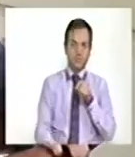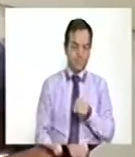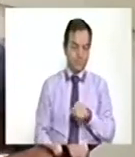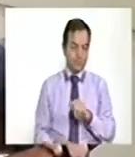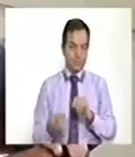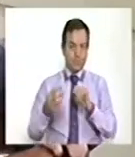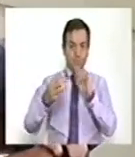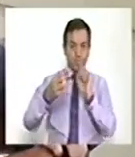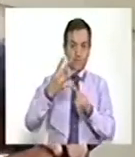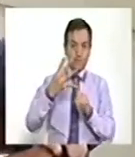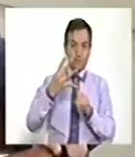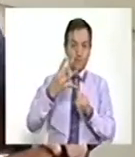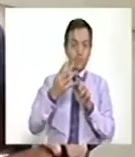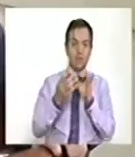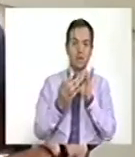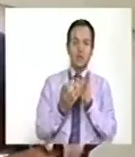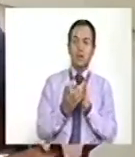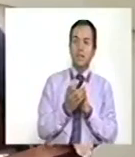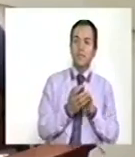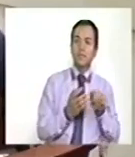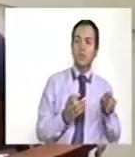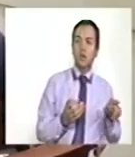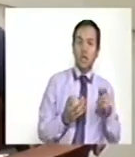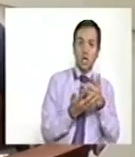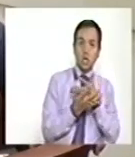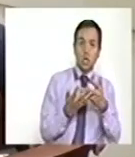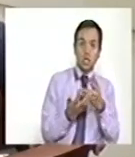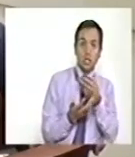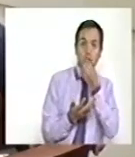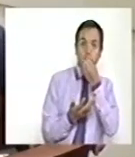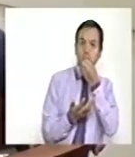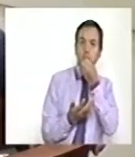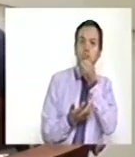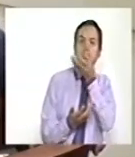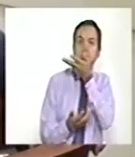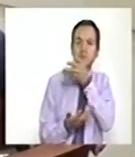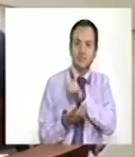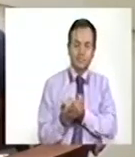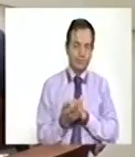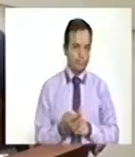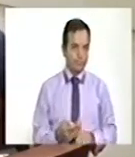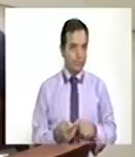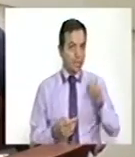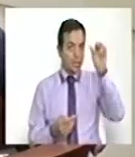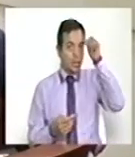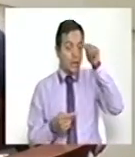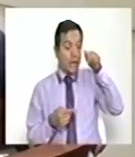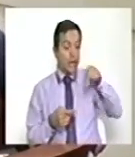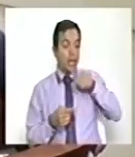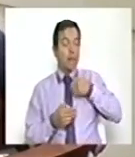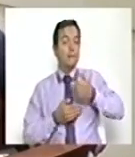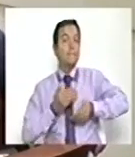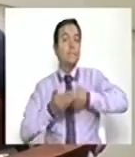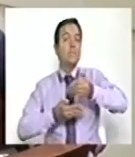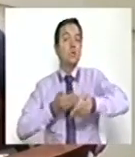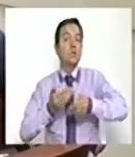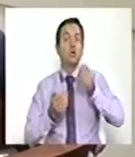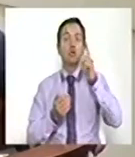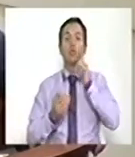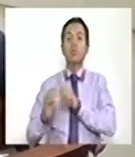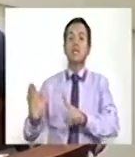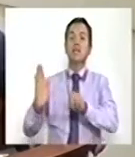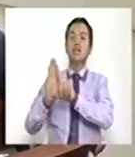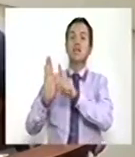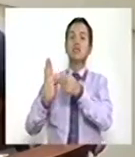a secreto o reserva. Hay que recordar que este tipo de procesos se adelantan por la ley